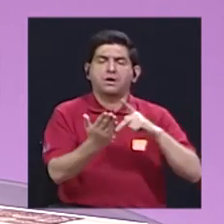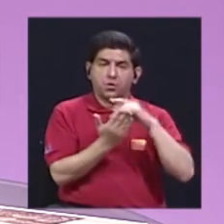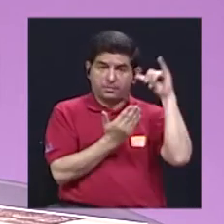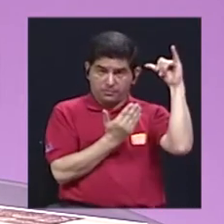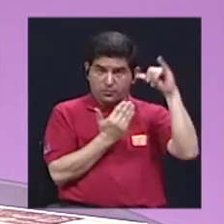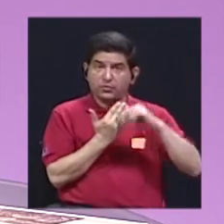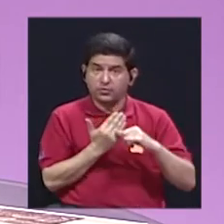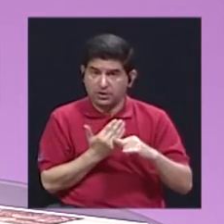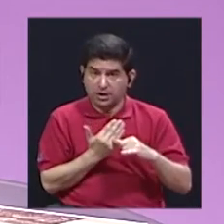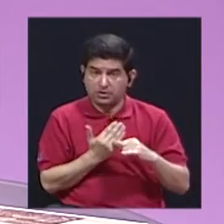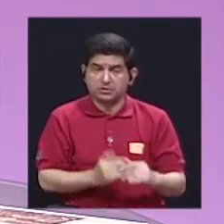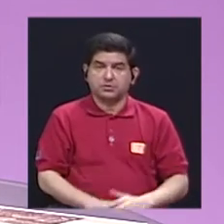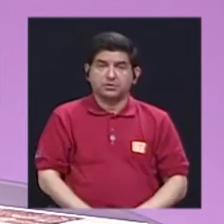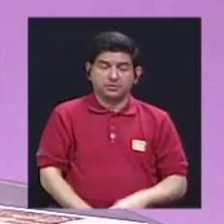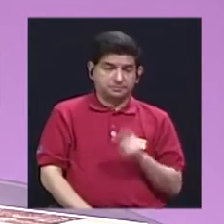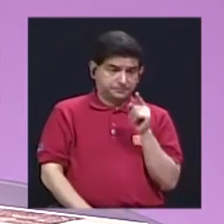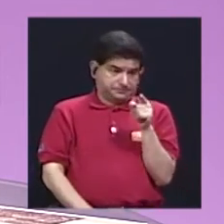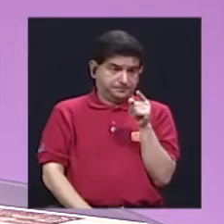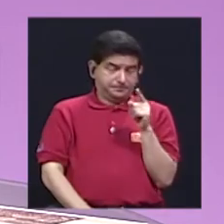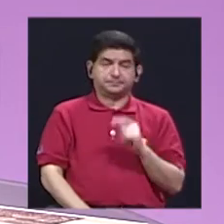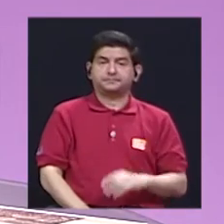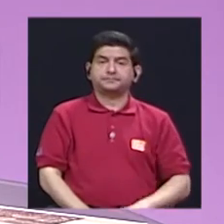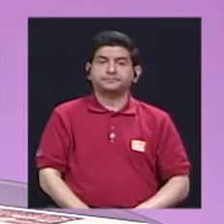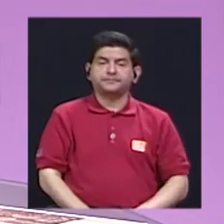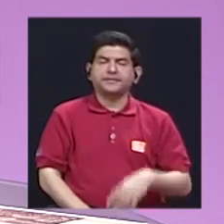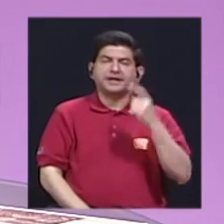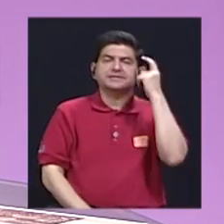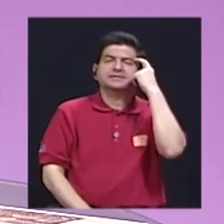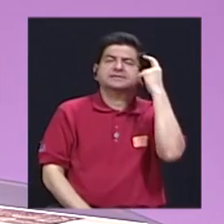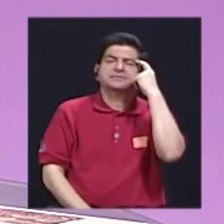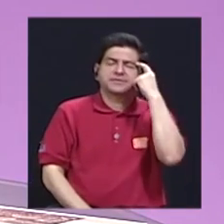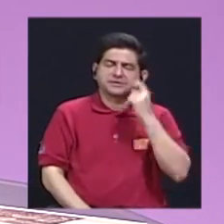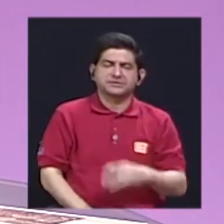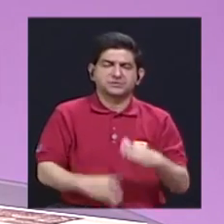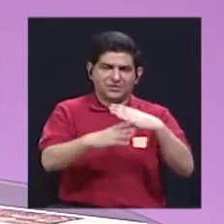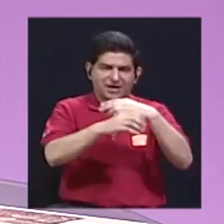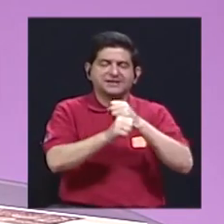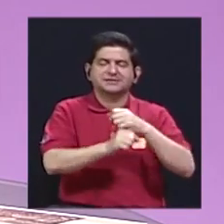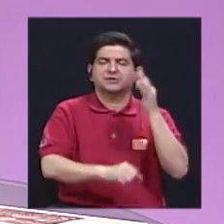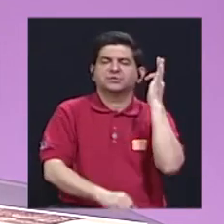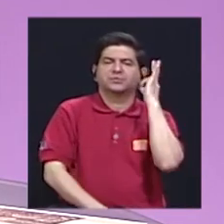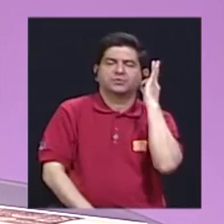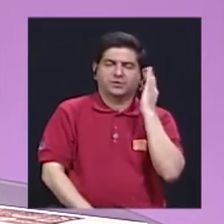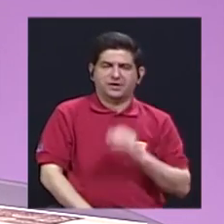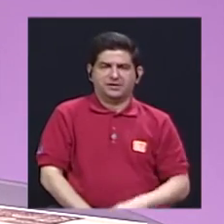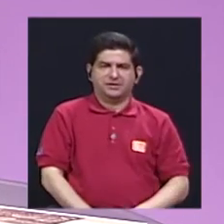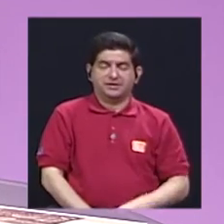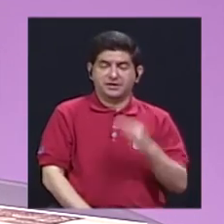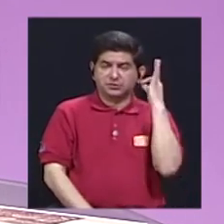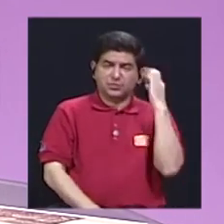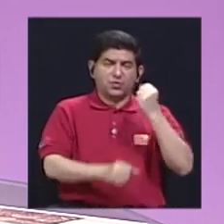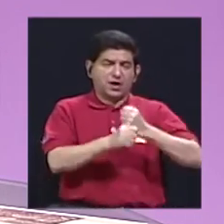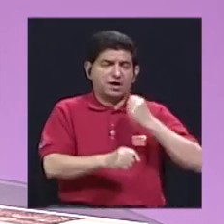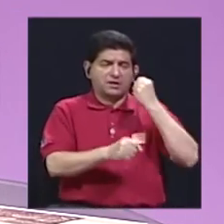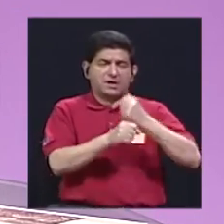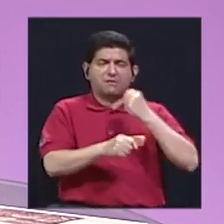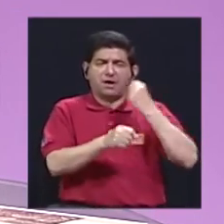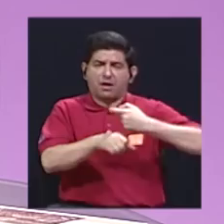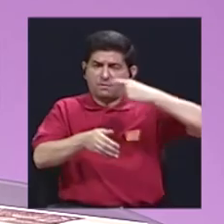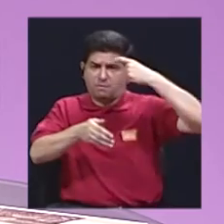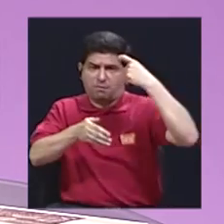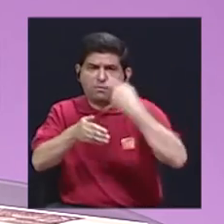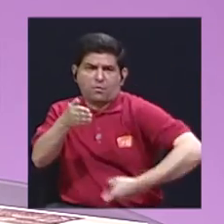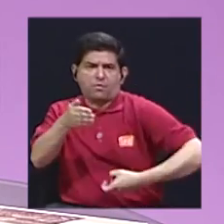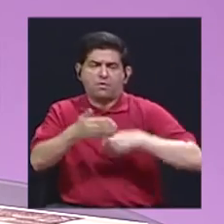proyecto donde fue pensado y fue hecho por mujeres mujeres que trabajaron fuerte